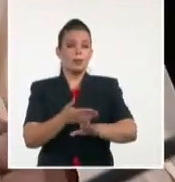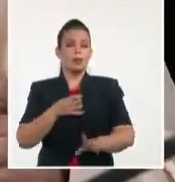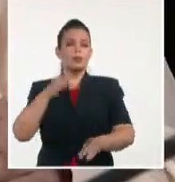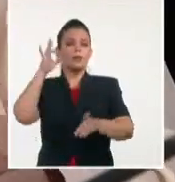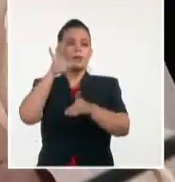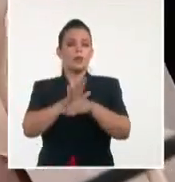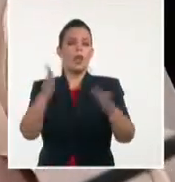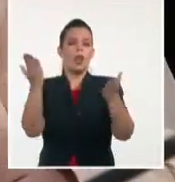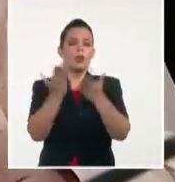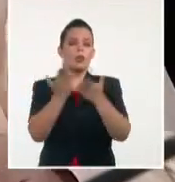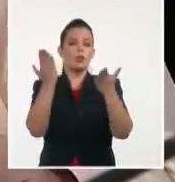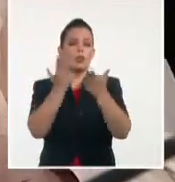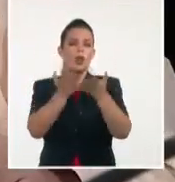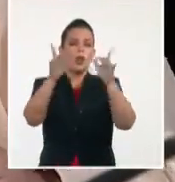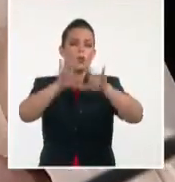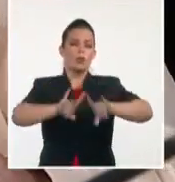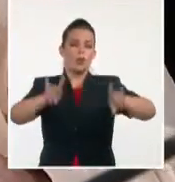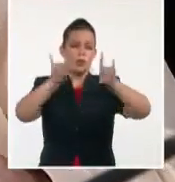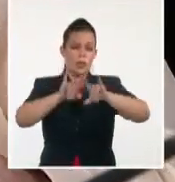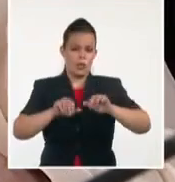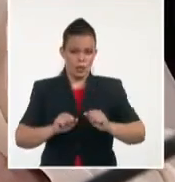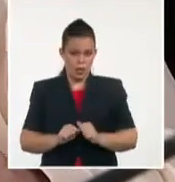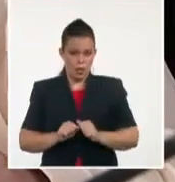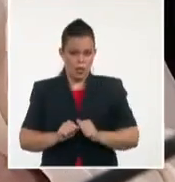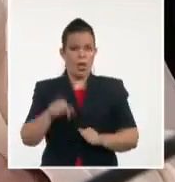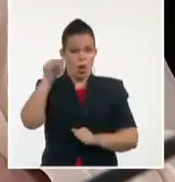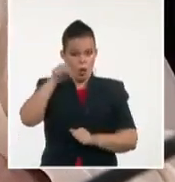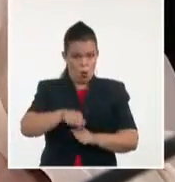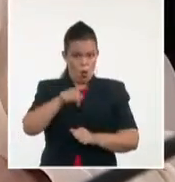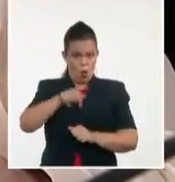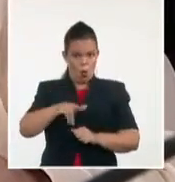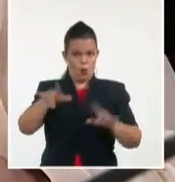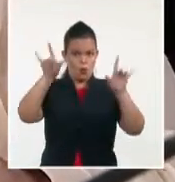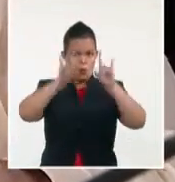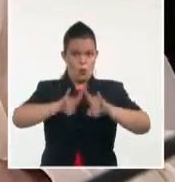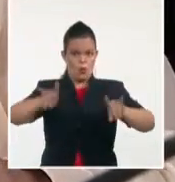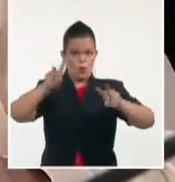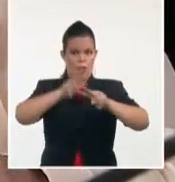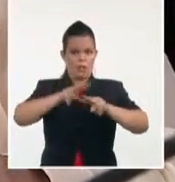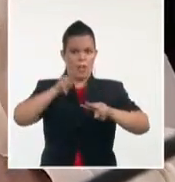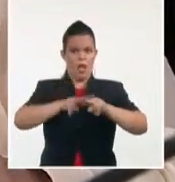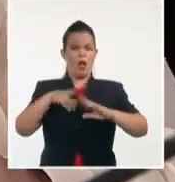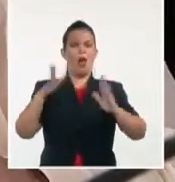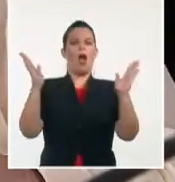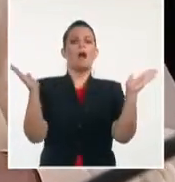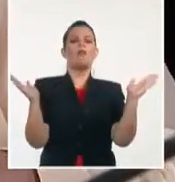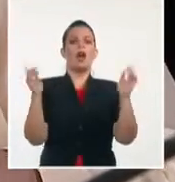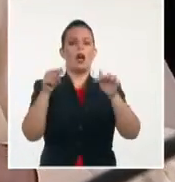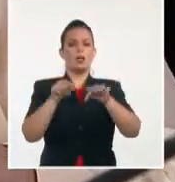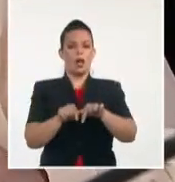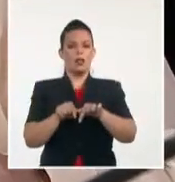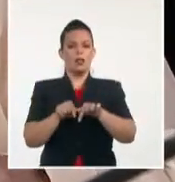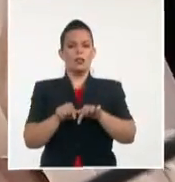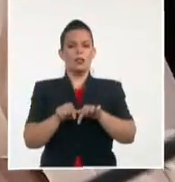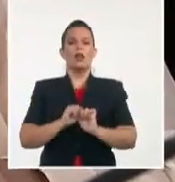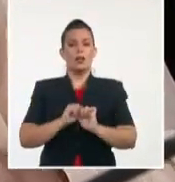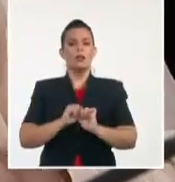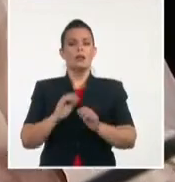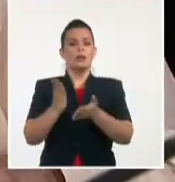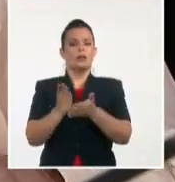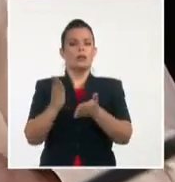hoy es una carrera dentro de la Universidad de La Habana. Y se gradúan además